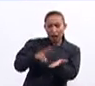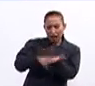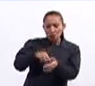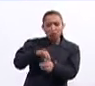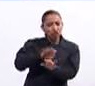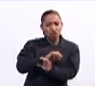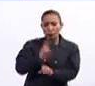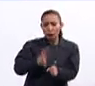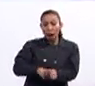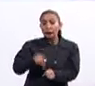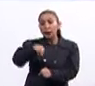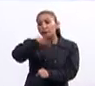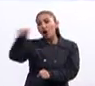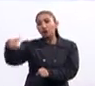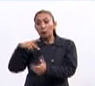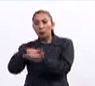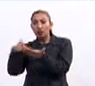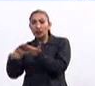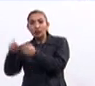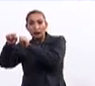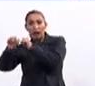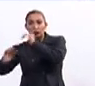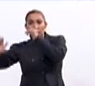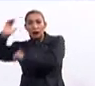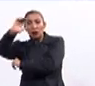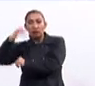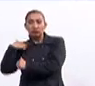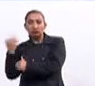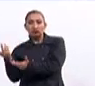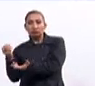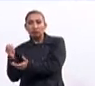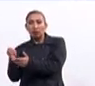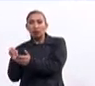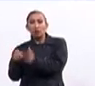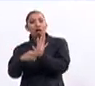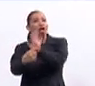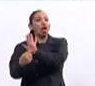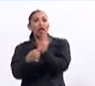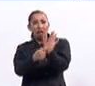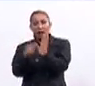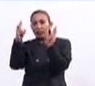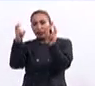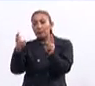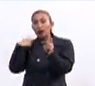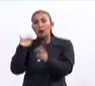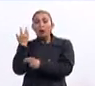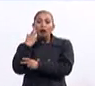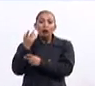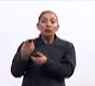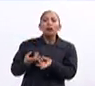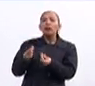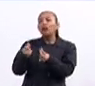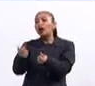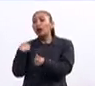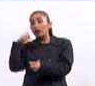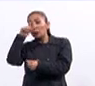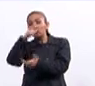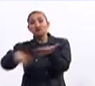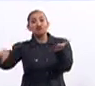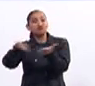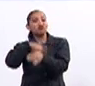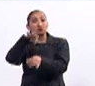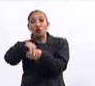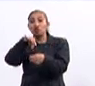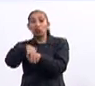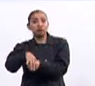la elección, luego se presentó un proyecto en la Sala Superior que fue ventilado, había en este tema de rendición de cuentas, en el cual proponía la nulidad